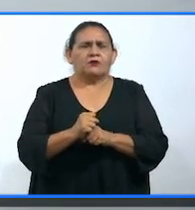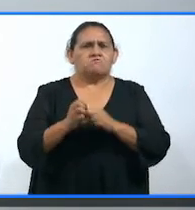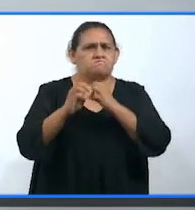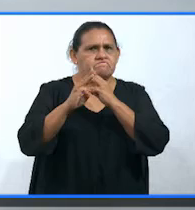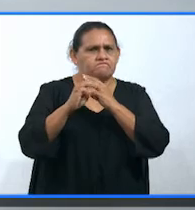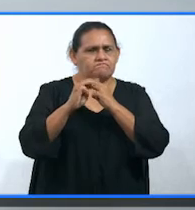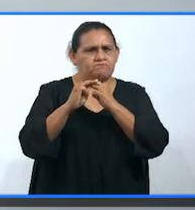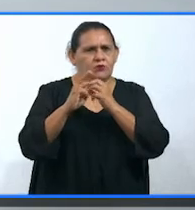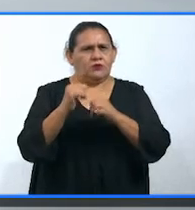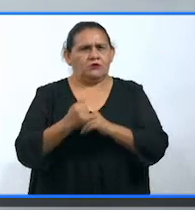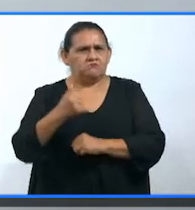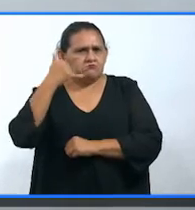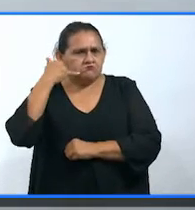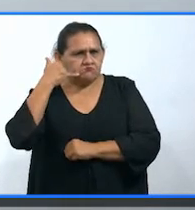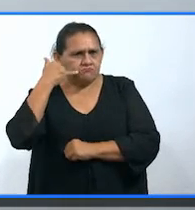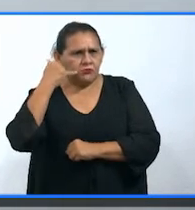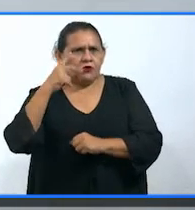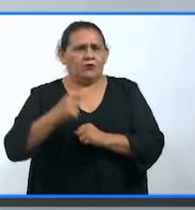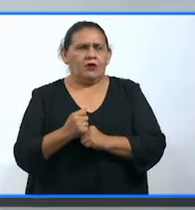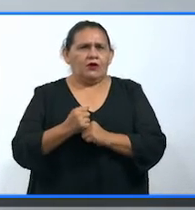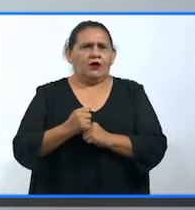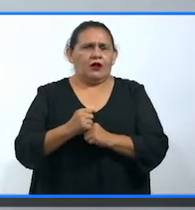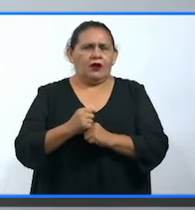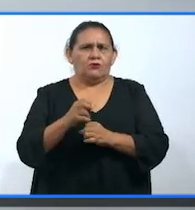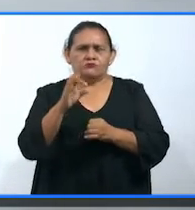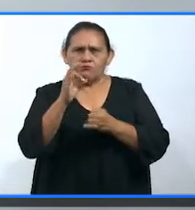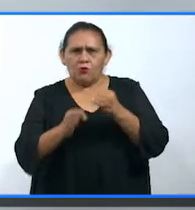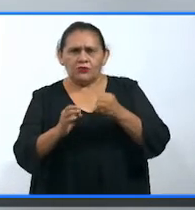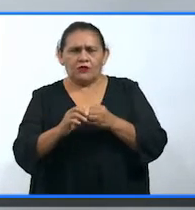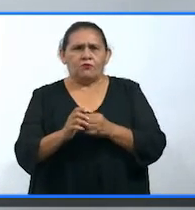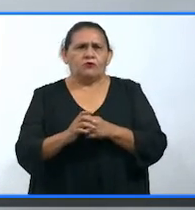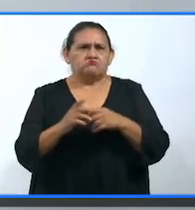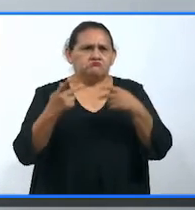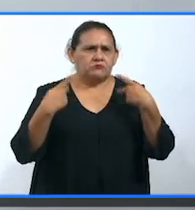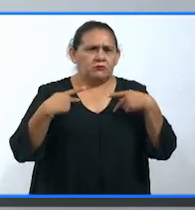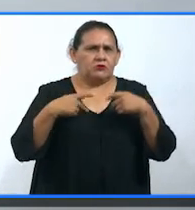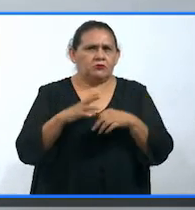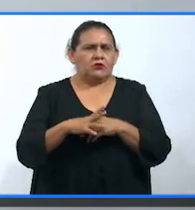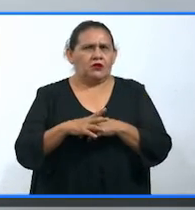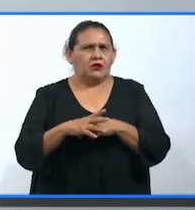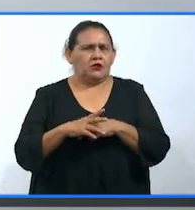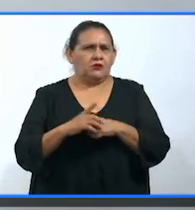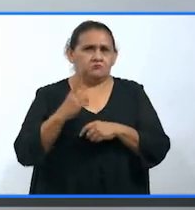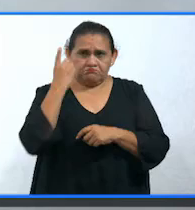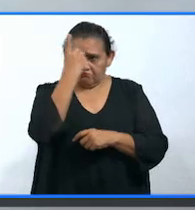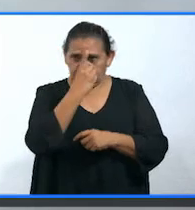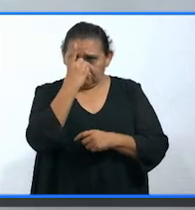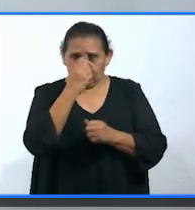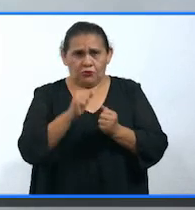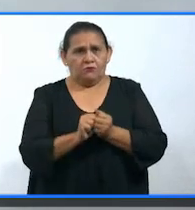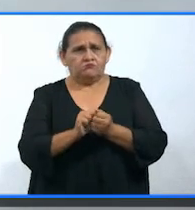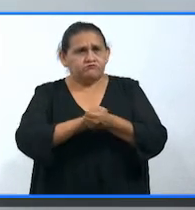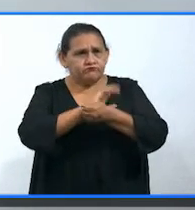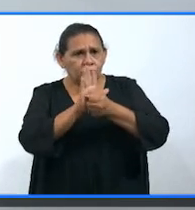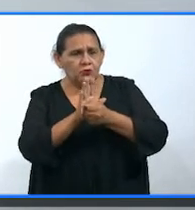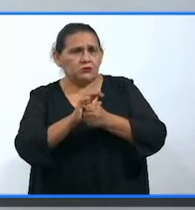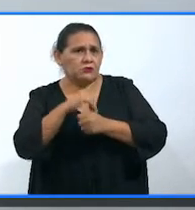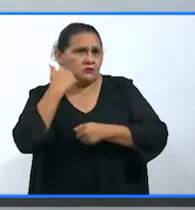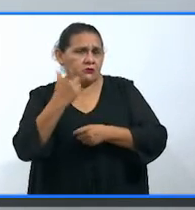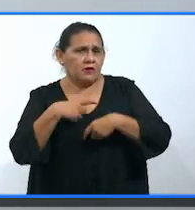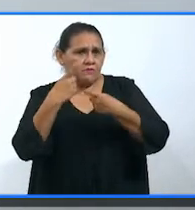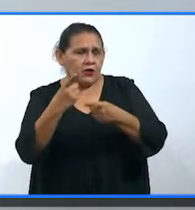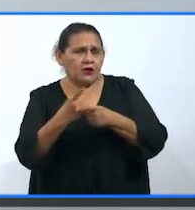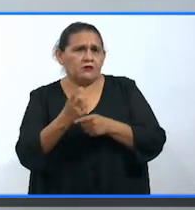SMS y llamadas telefónicas a los últimos contactos de las personas que al ser diagnosticadas con coronavirus deseen cooperar